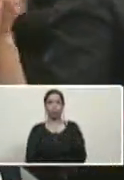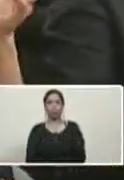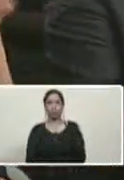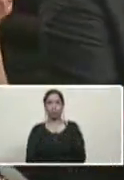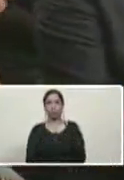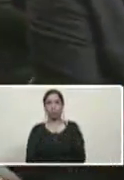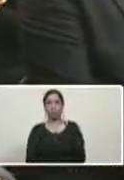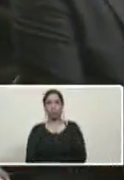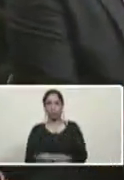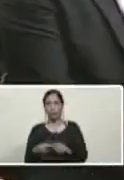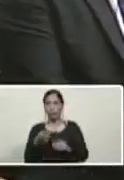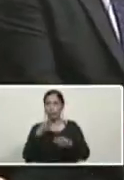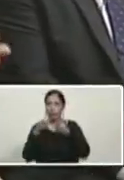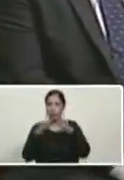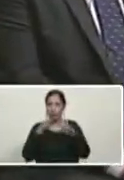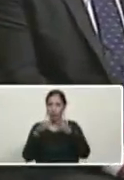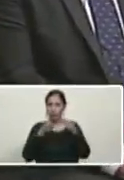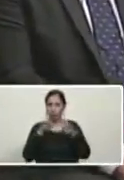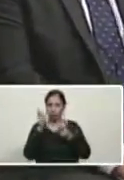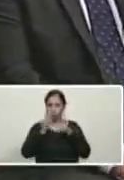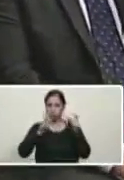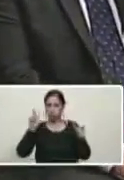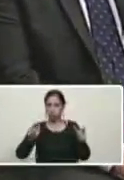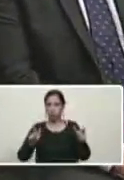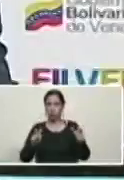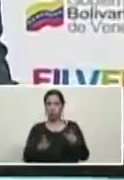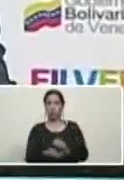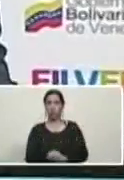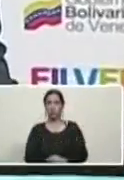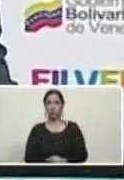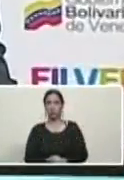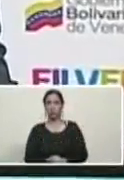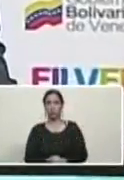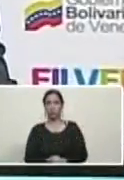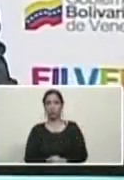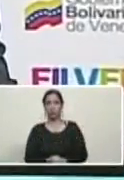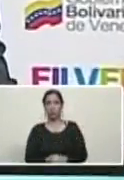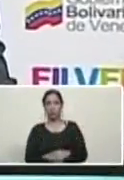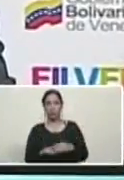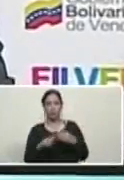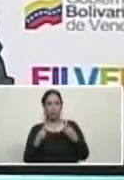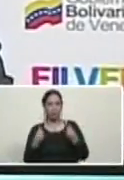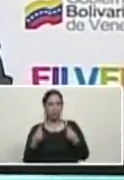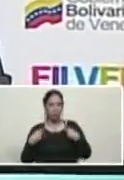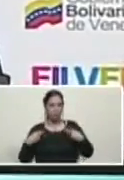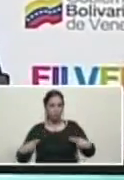El diálogo de civilizaciones como opción humana,